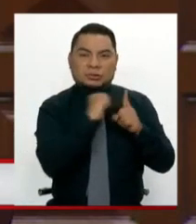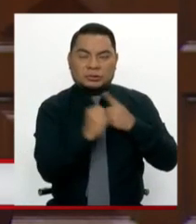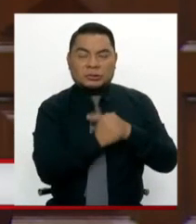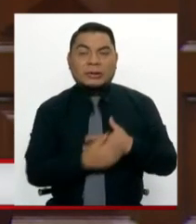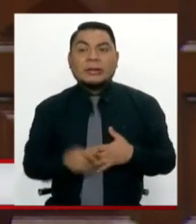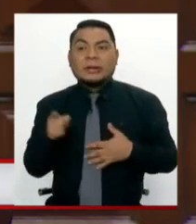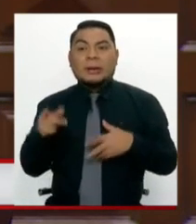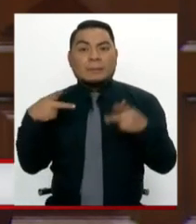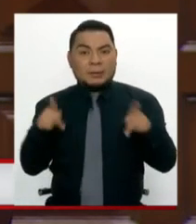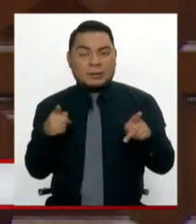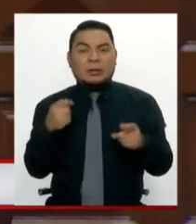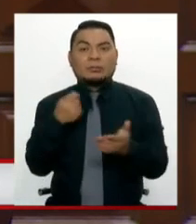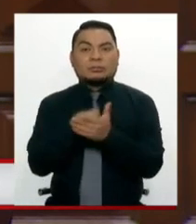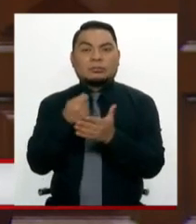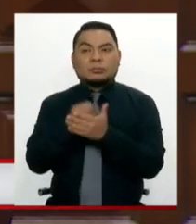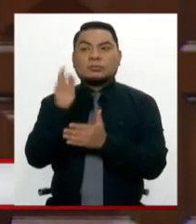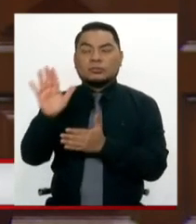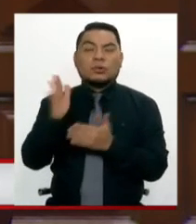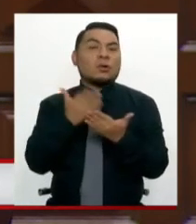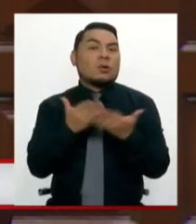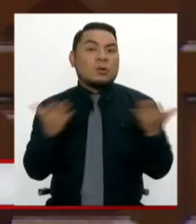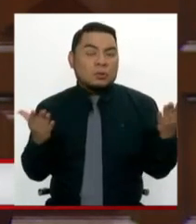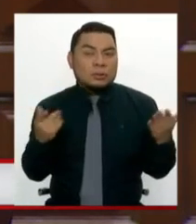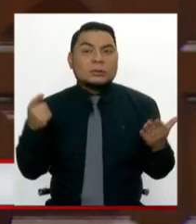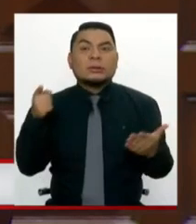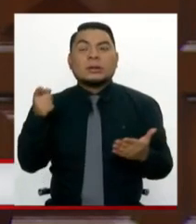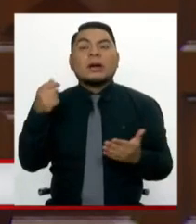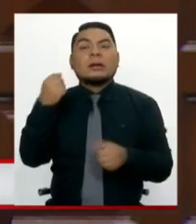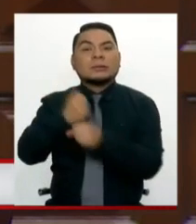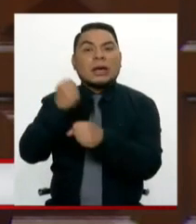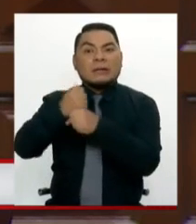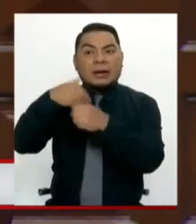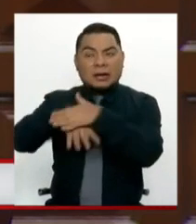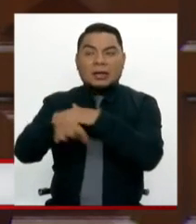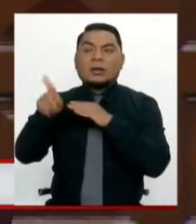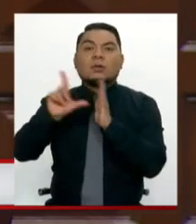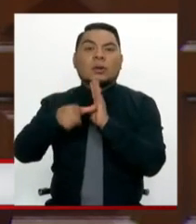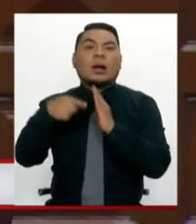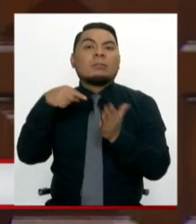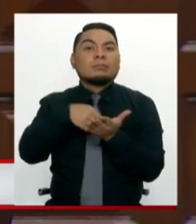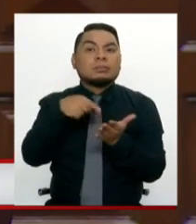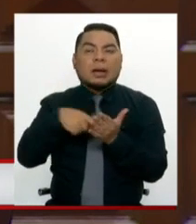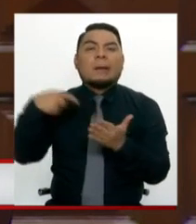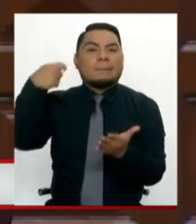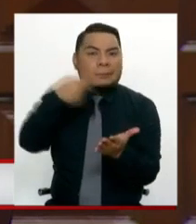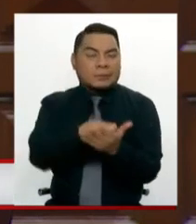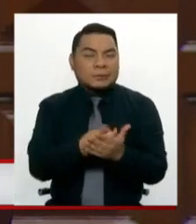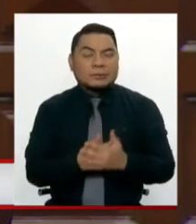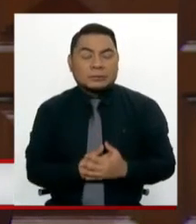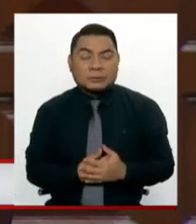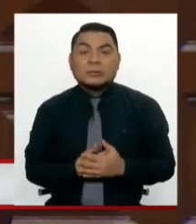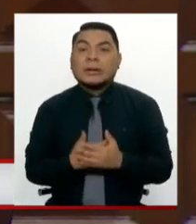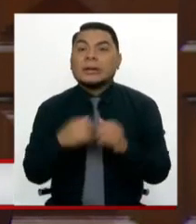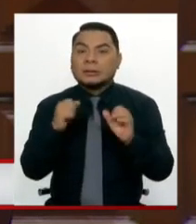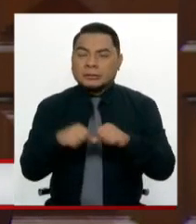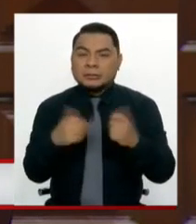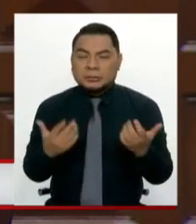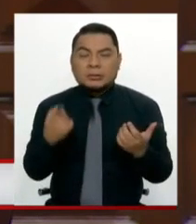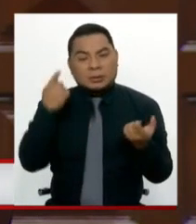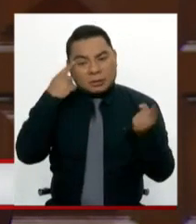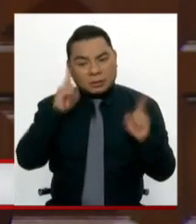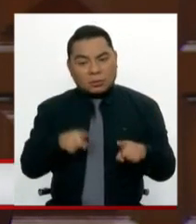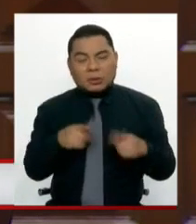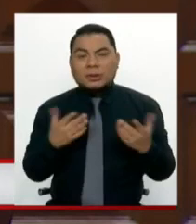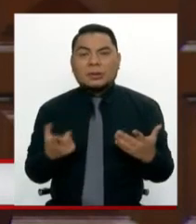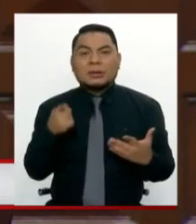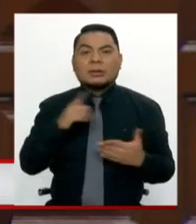permitirles obtener ingresos para el pago de sus reparaciones civiles y sus gastos de internamiento. En efecto, de acuerdo